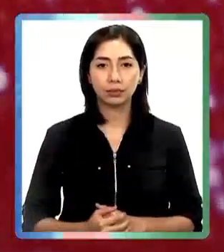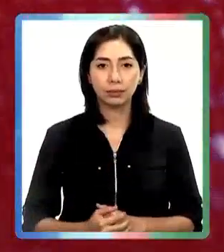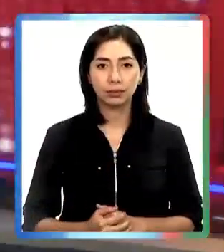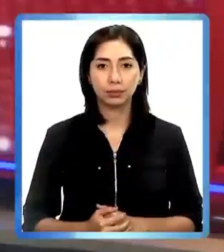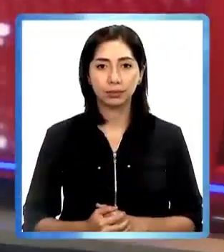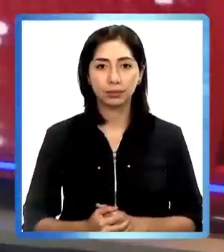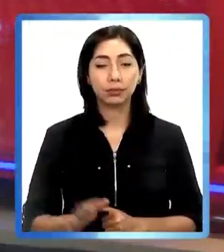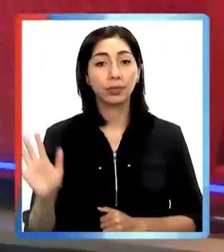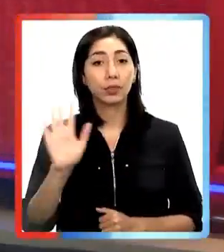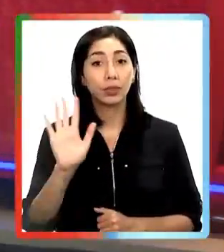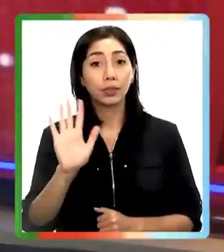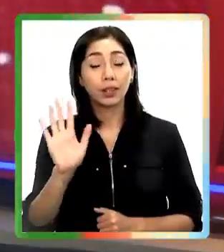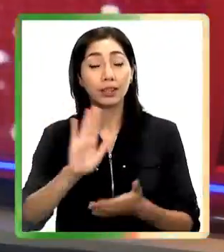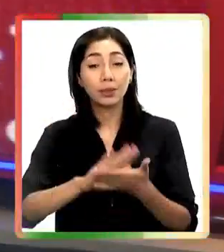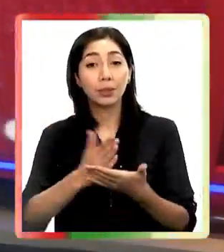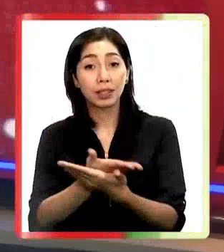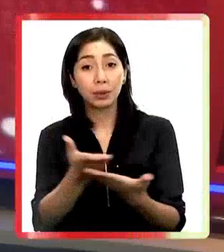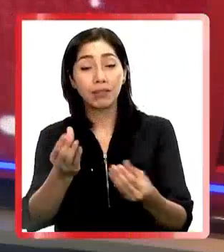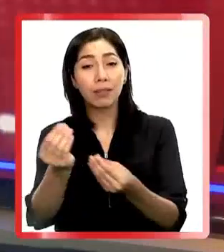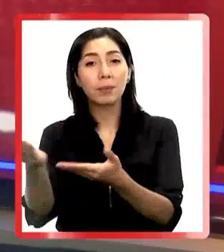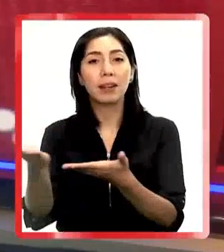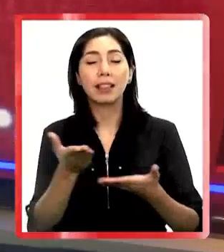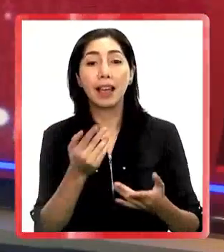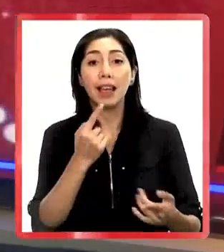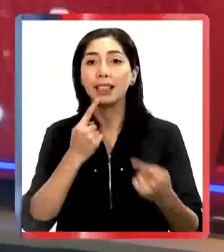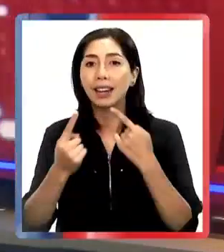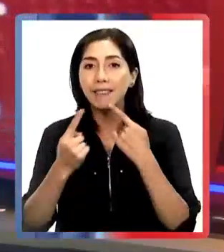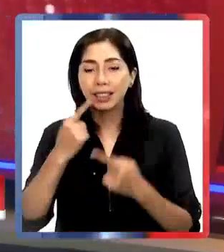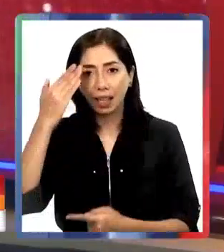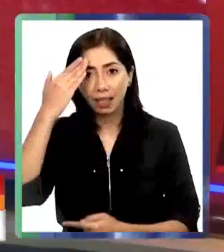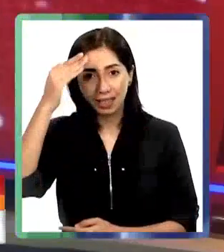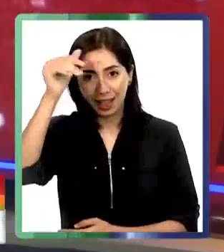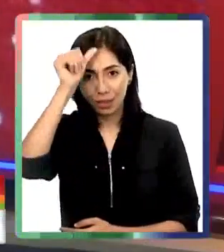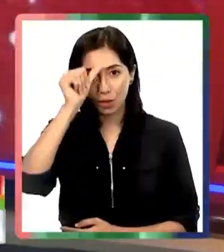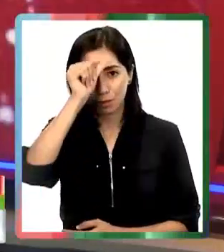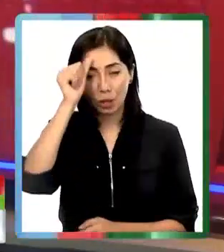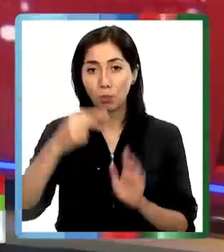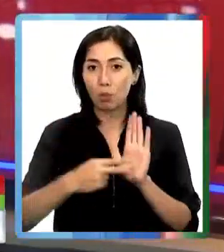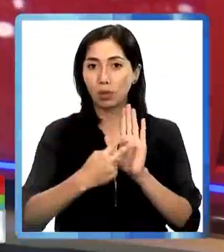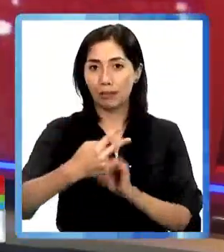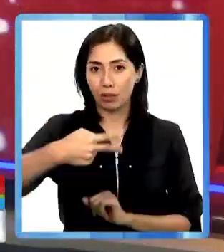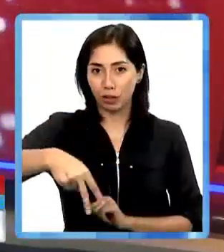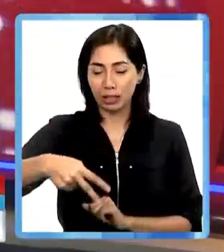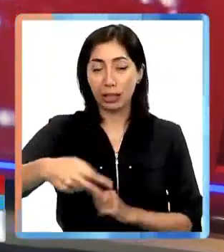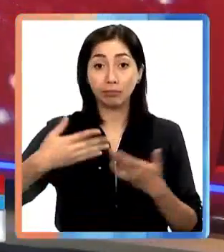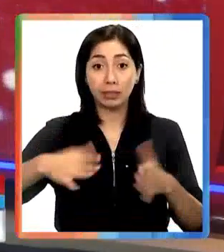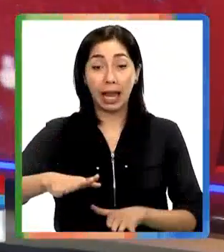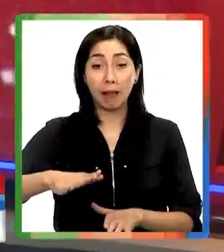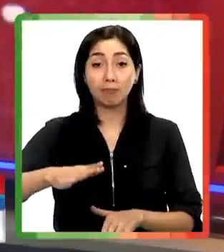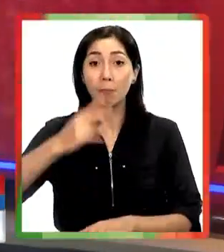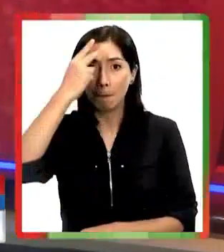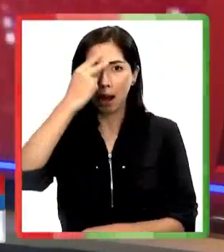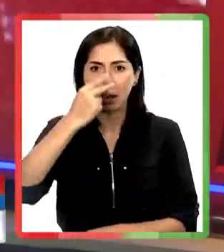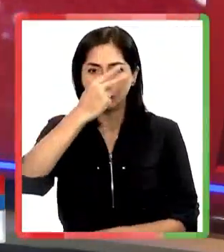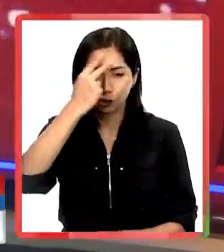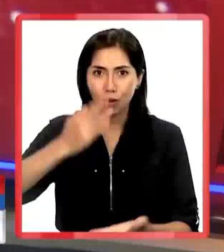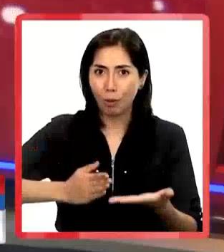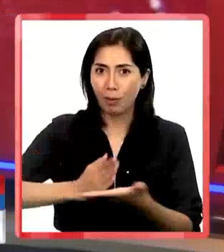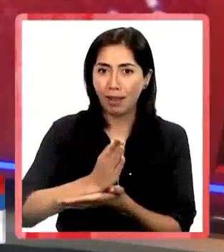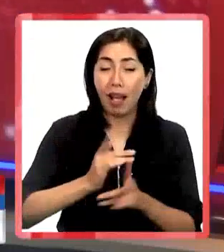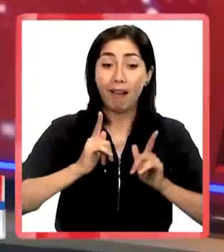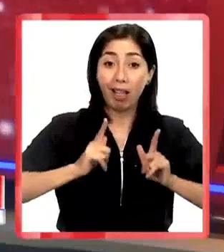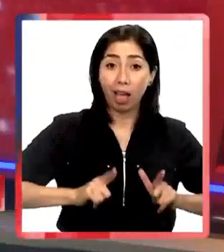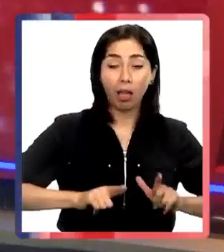Noticias. Hola, ¿cómo están? Bienvenidos a la entrevista del domingo de Portavoz Noticias. Llegó el mes de marzo. Para muchos se acaban